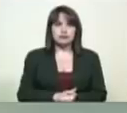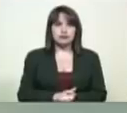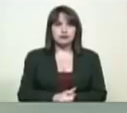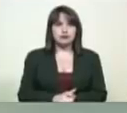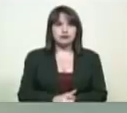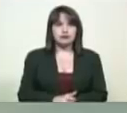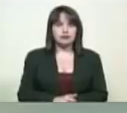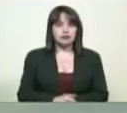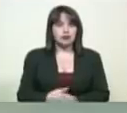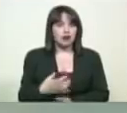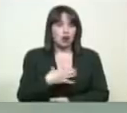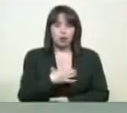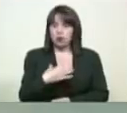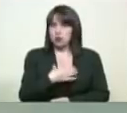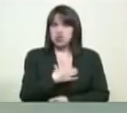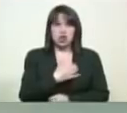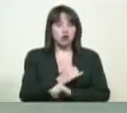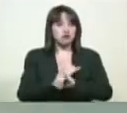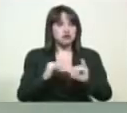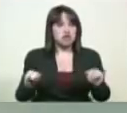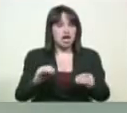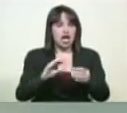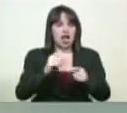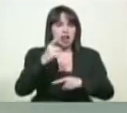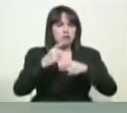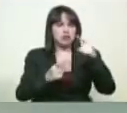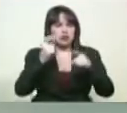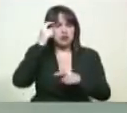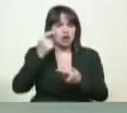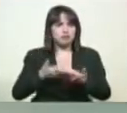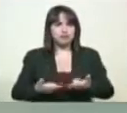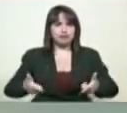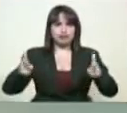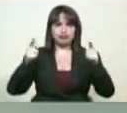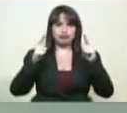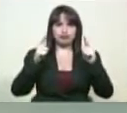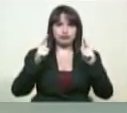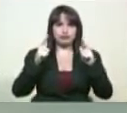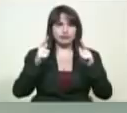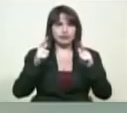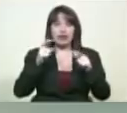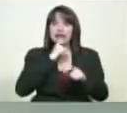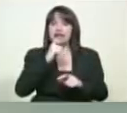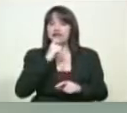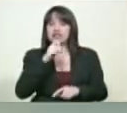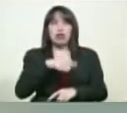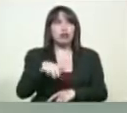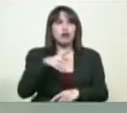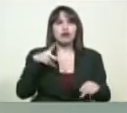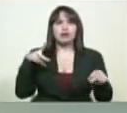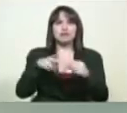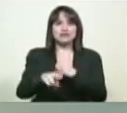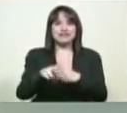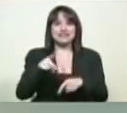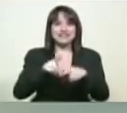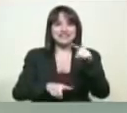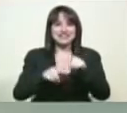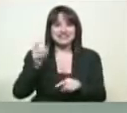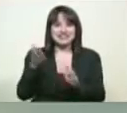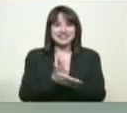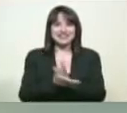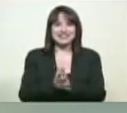No pudieron. Ya al mediodía teníamos restituido, a pesar de que era difícil saber dónde fue el corte.